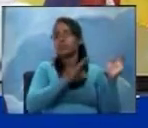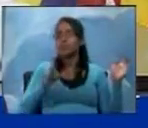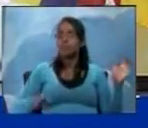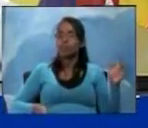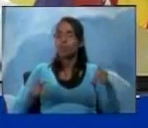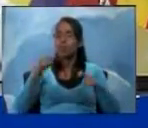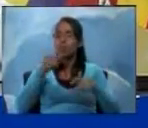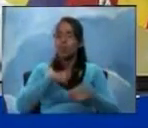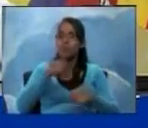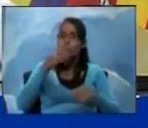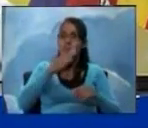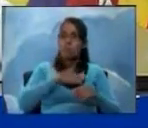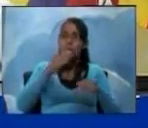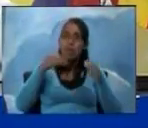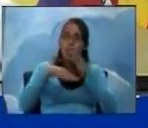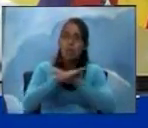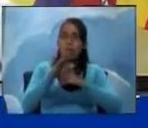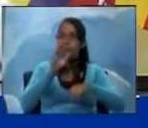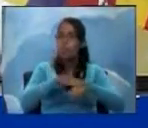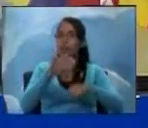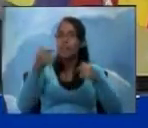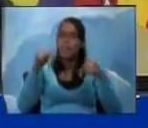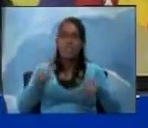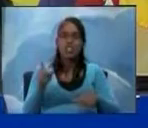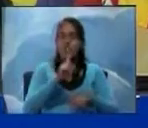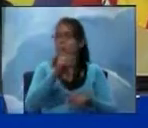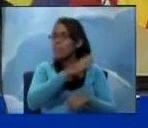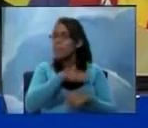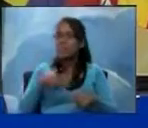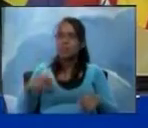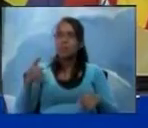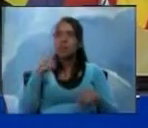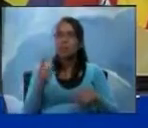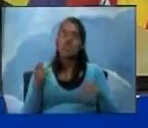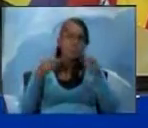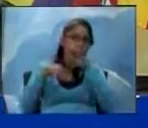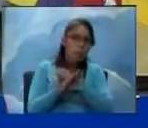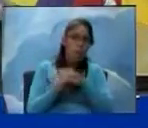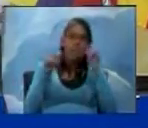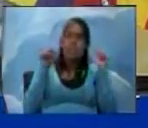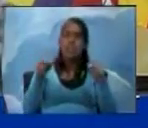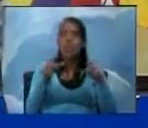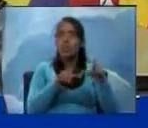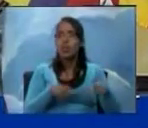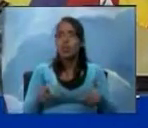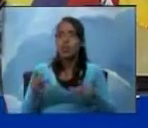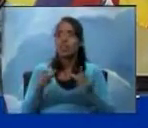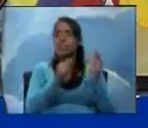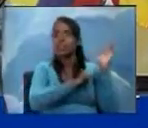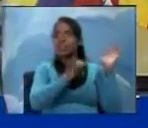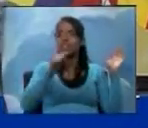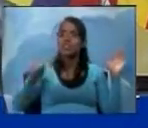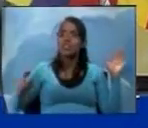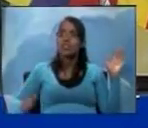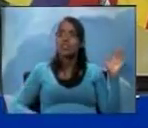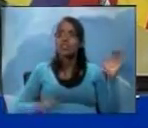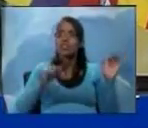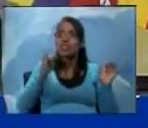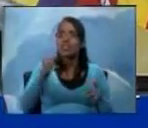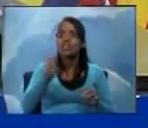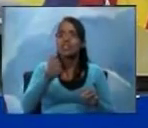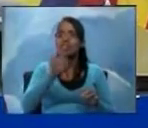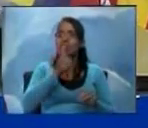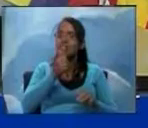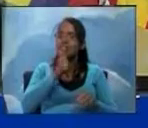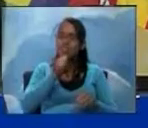me voy porque aquí no me quieren, me han dicho que me largue de este lugar. Señor, ¿y quién